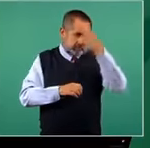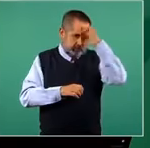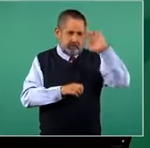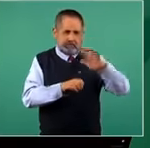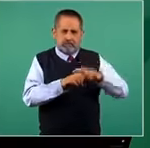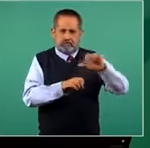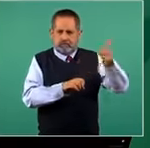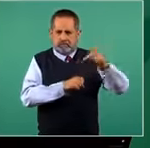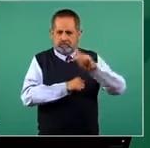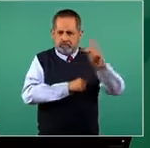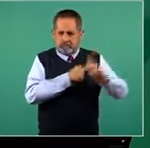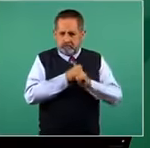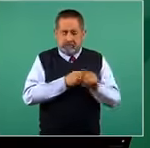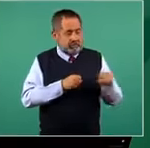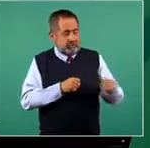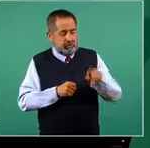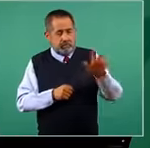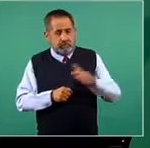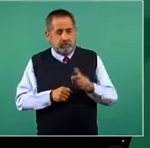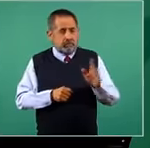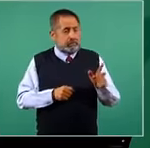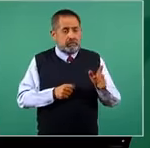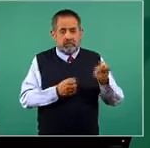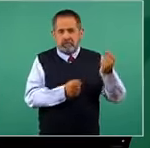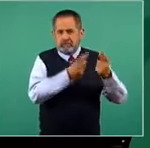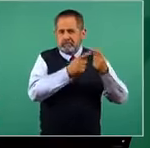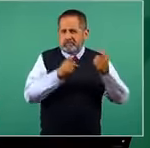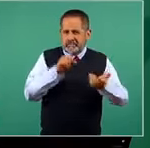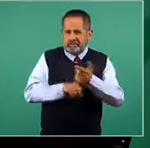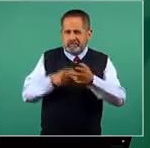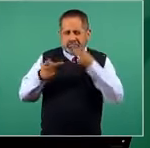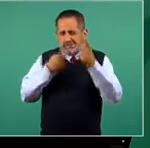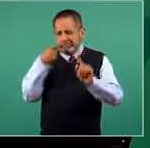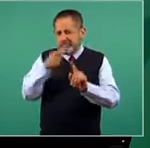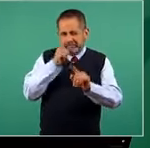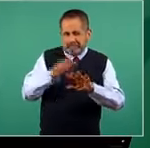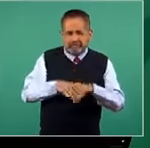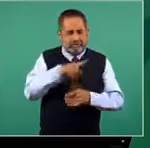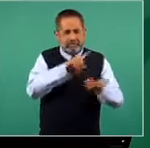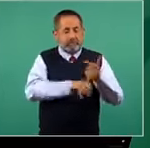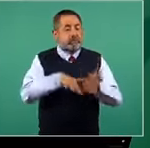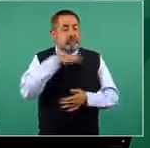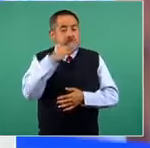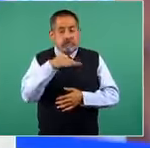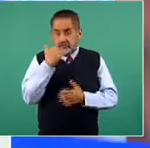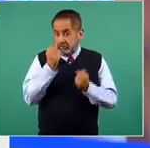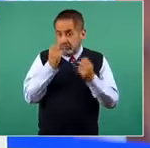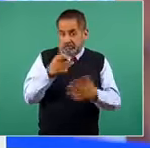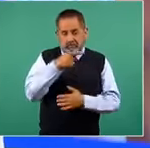constructoras, algunas están envueltas en estos escándalos, no me voy a referir a ellos, de corrupción grande,